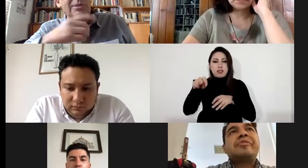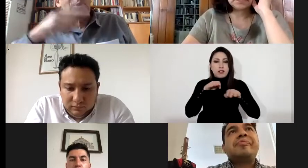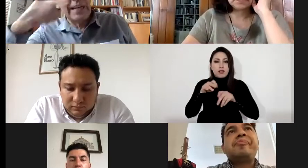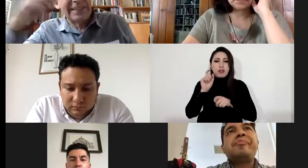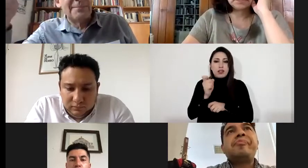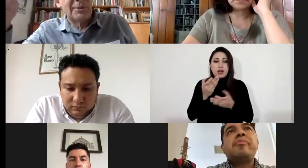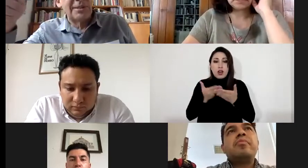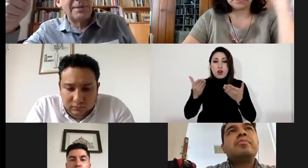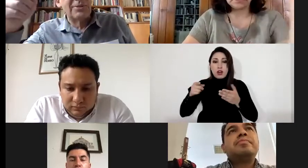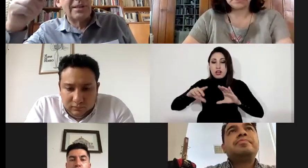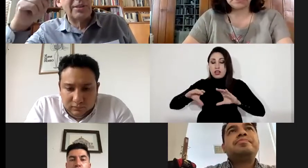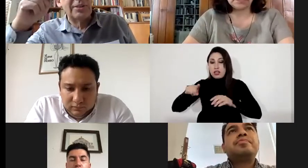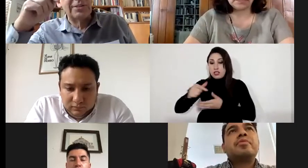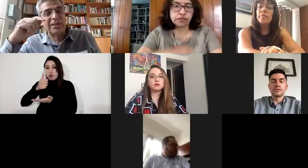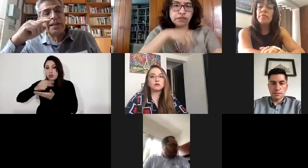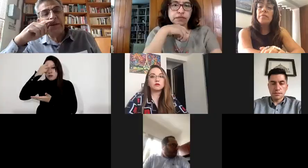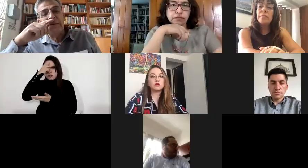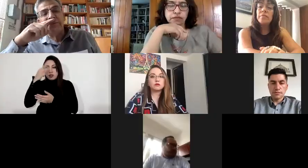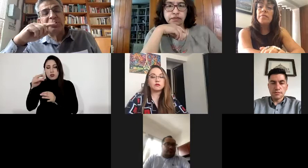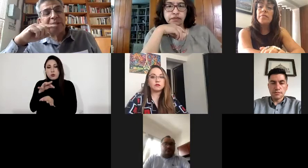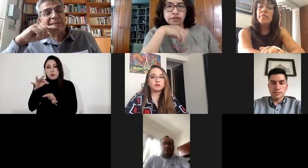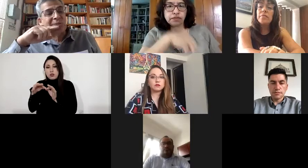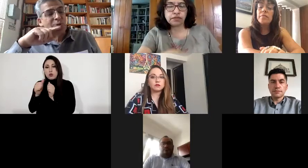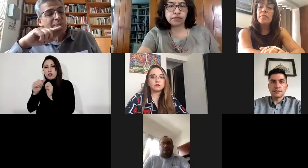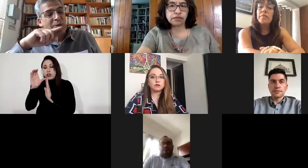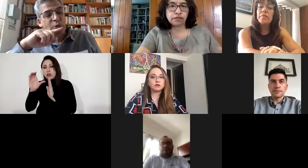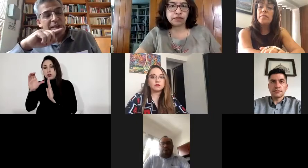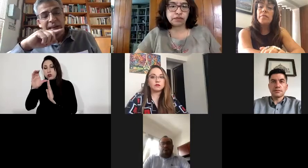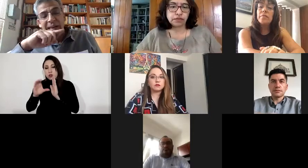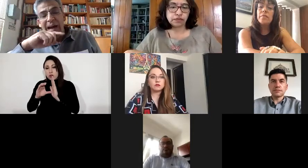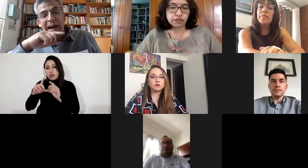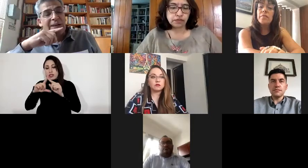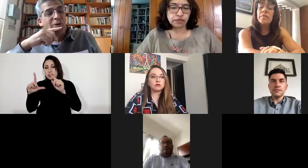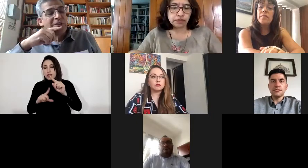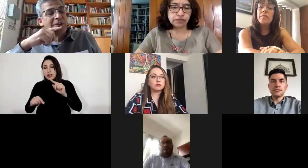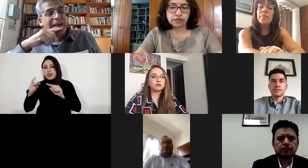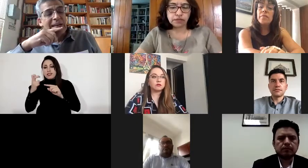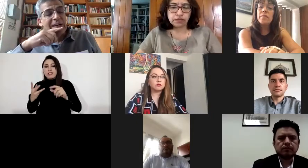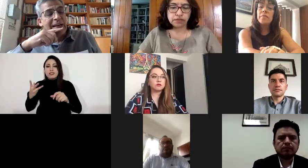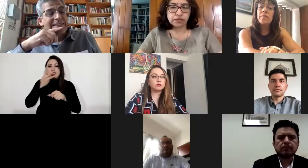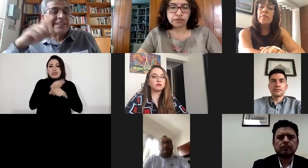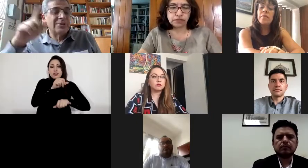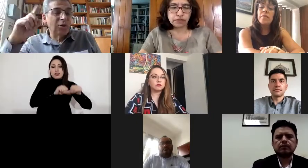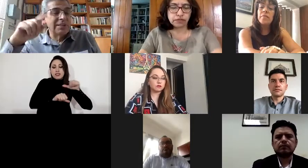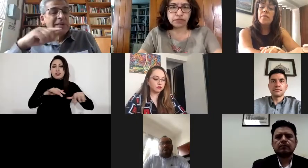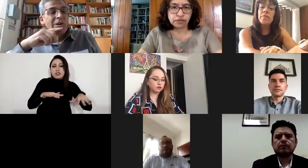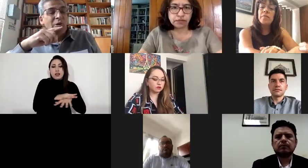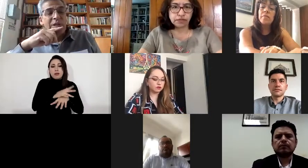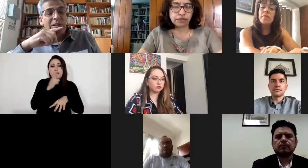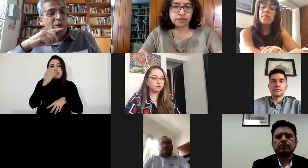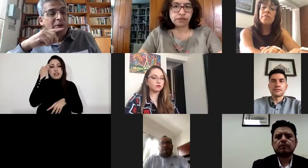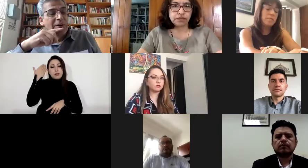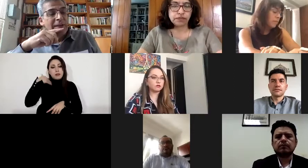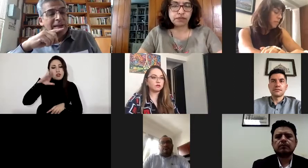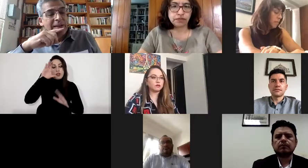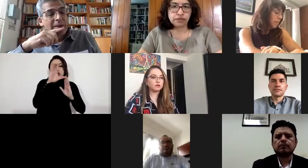México se sujeta al procedimiento del Código Nacional, puesto que este sustituye al código, entonces